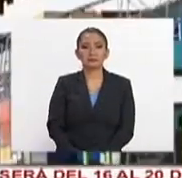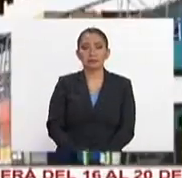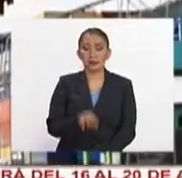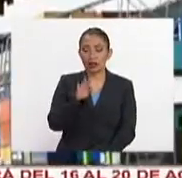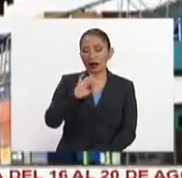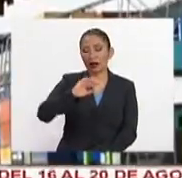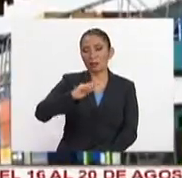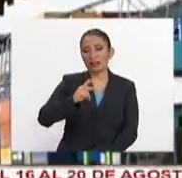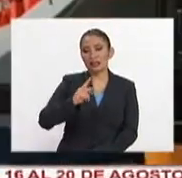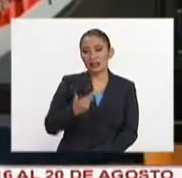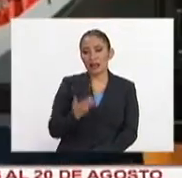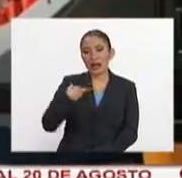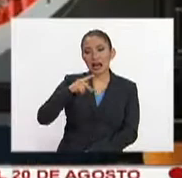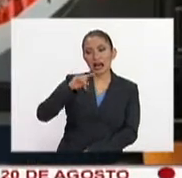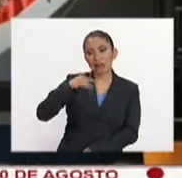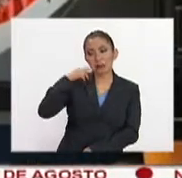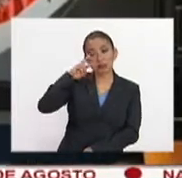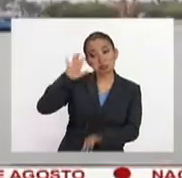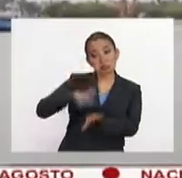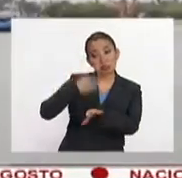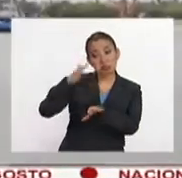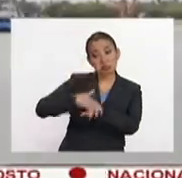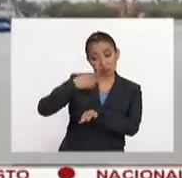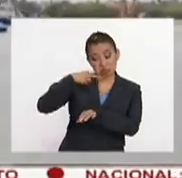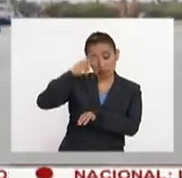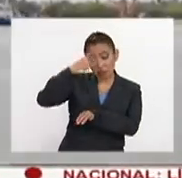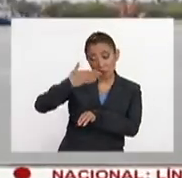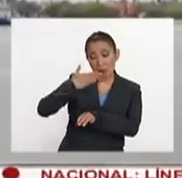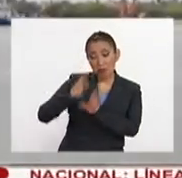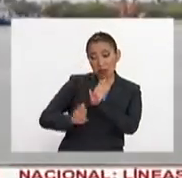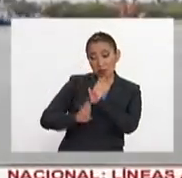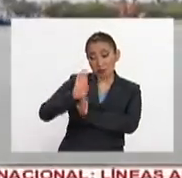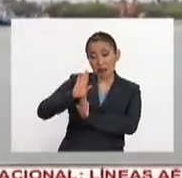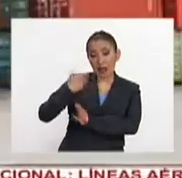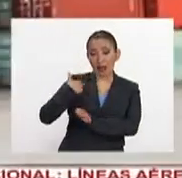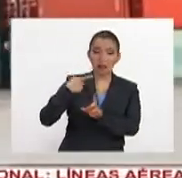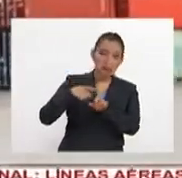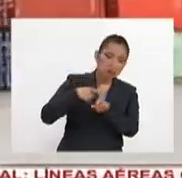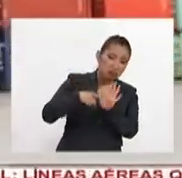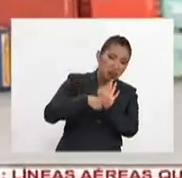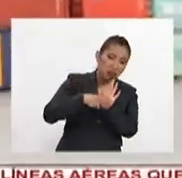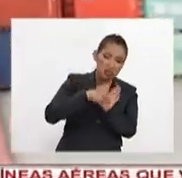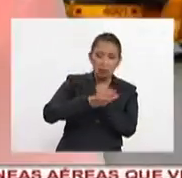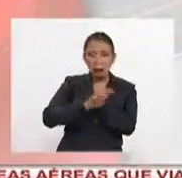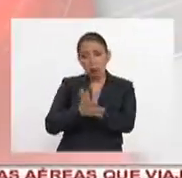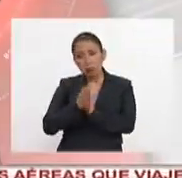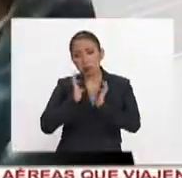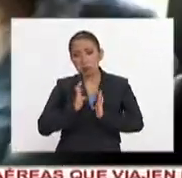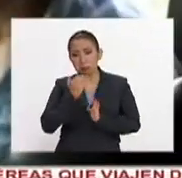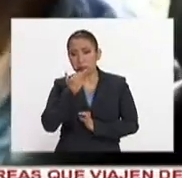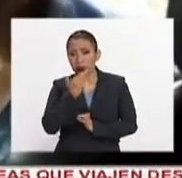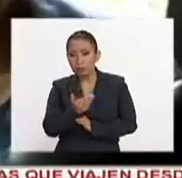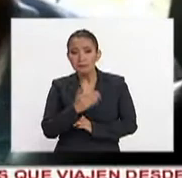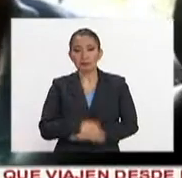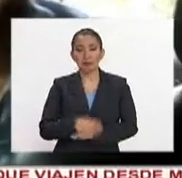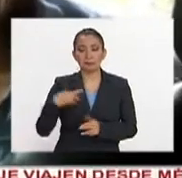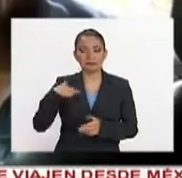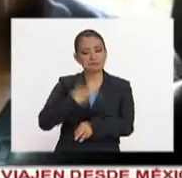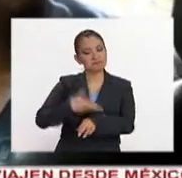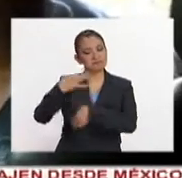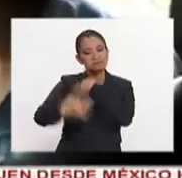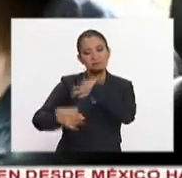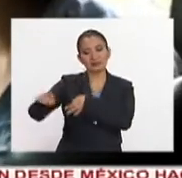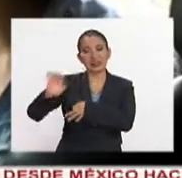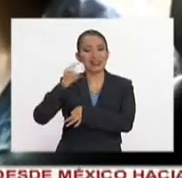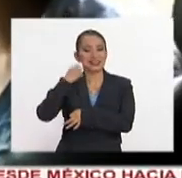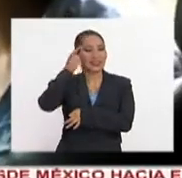Fitch Ratings mejoró la calificación soberana de México de negativa a estable. Vinculan a